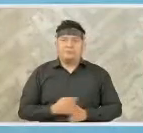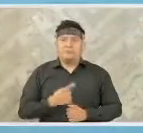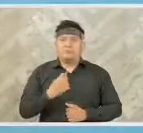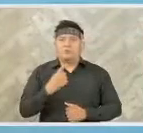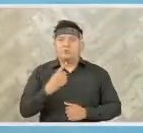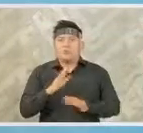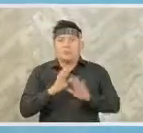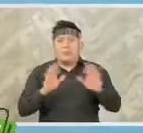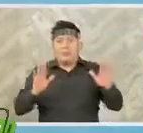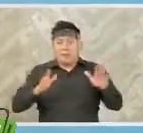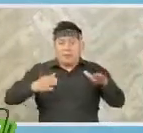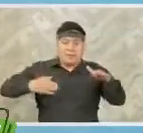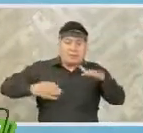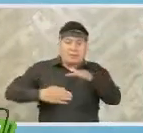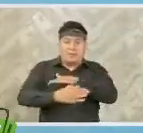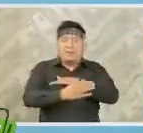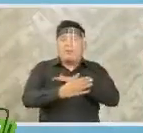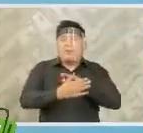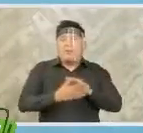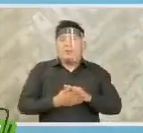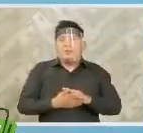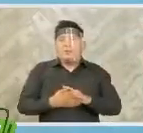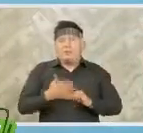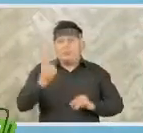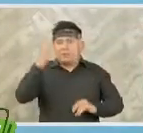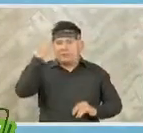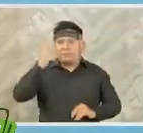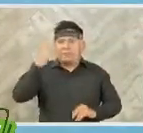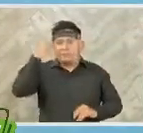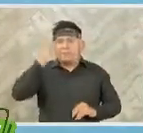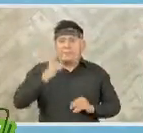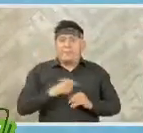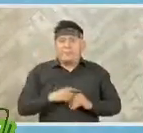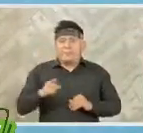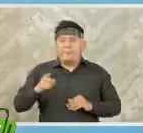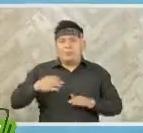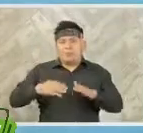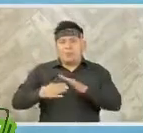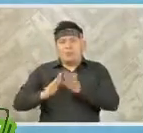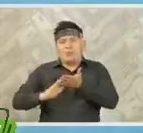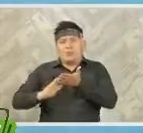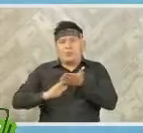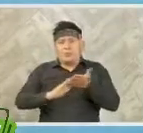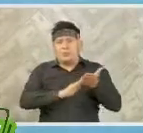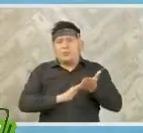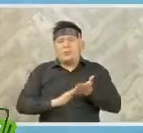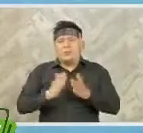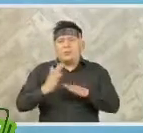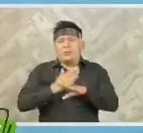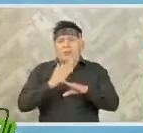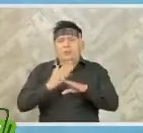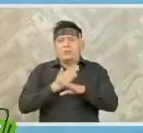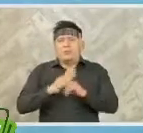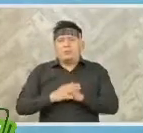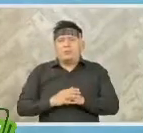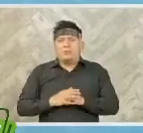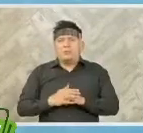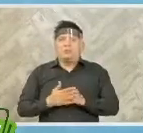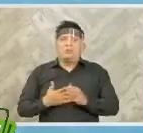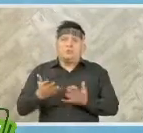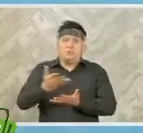permitiendo el acceso y no solo llevando la pedagogía para que ellos puedan resolver sus conflictos en la